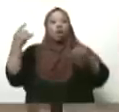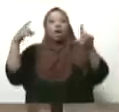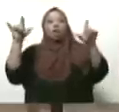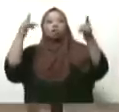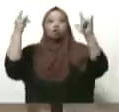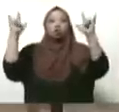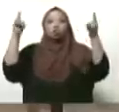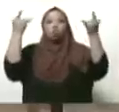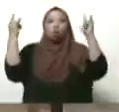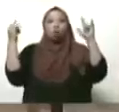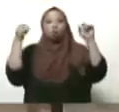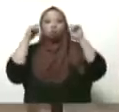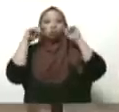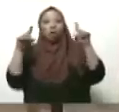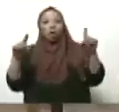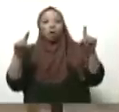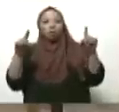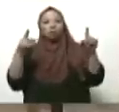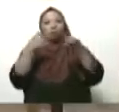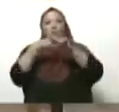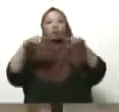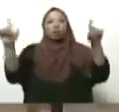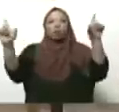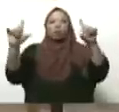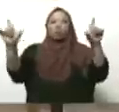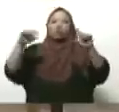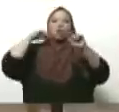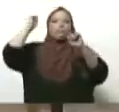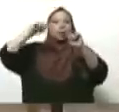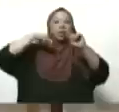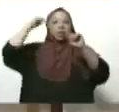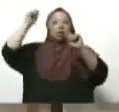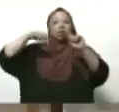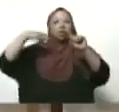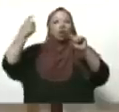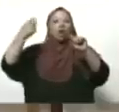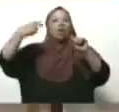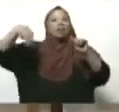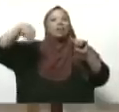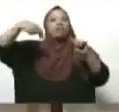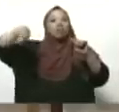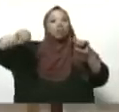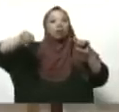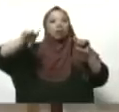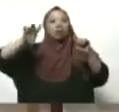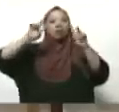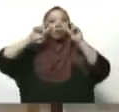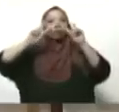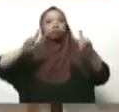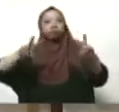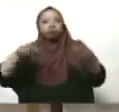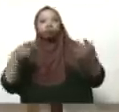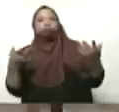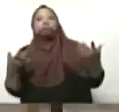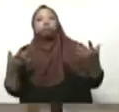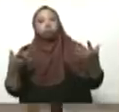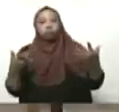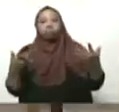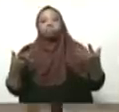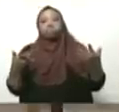netflix etcétera cuando más bien debieran estar segregadas este tipo de